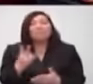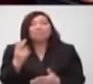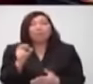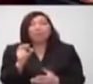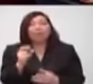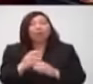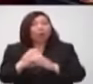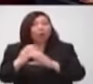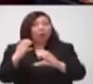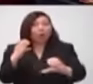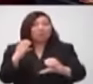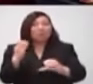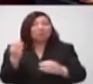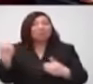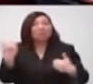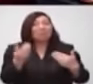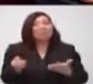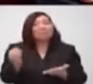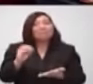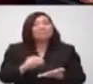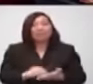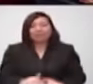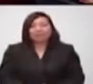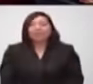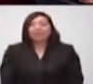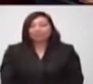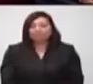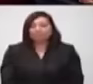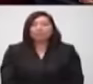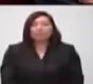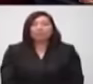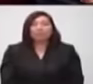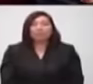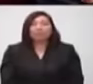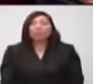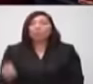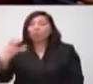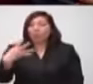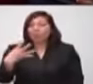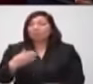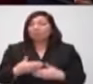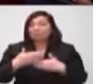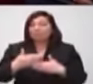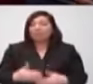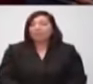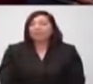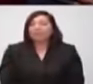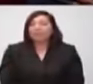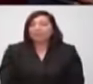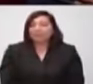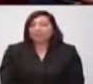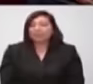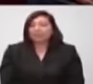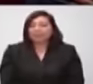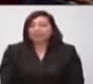que también se van a adquirir con cargo a inversión adicional a los concesionarios. Y la cuarta ampliación es la ampliación. Una